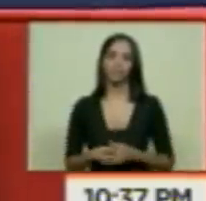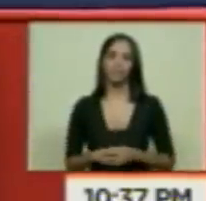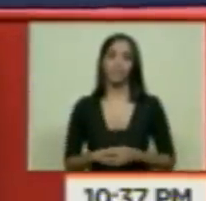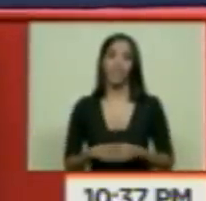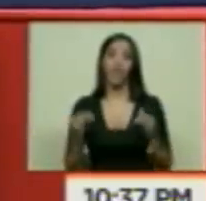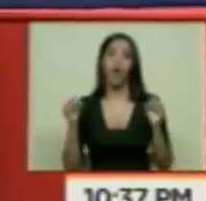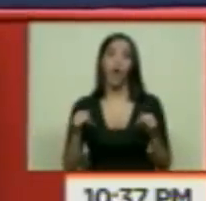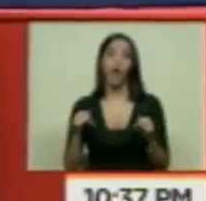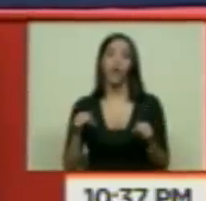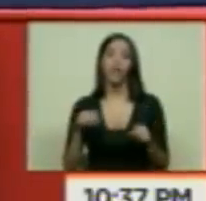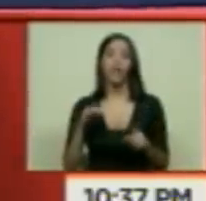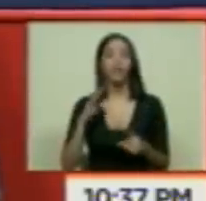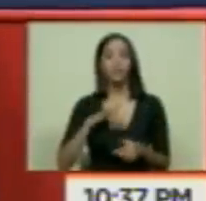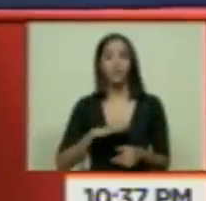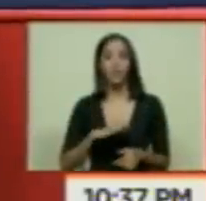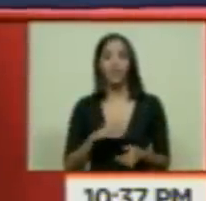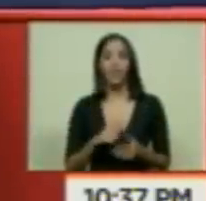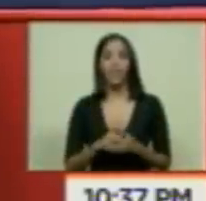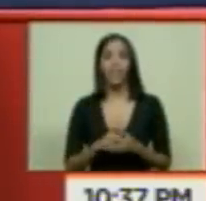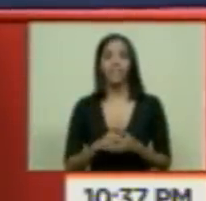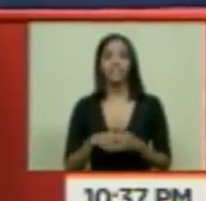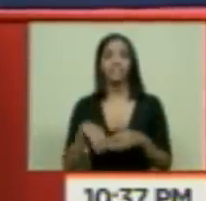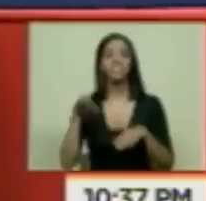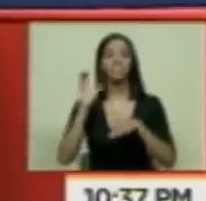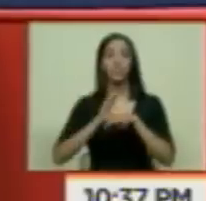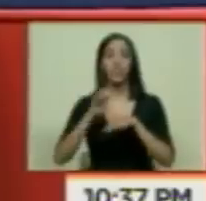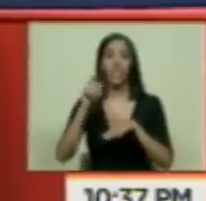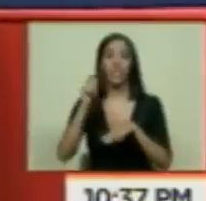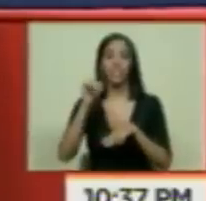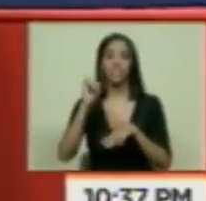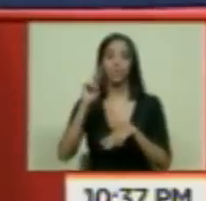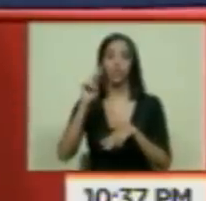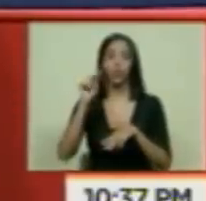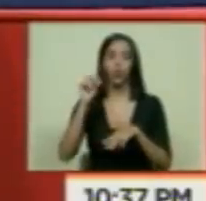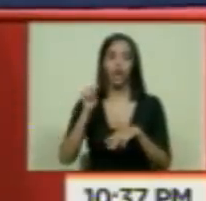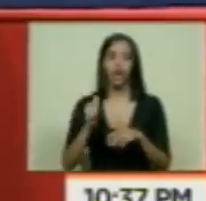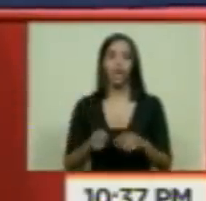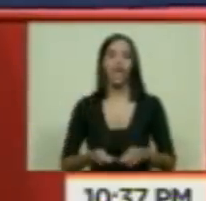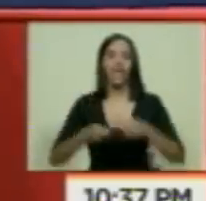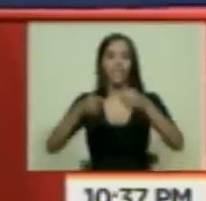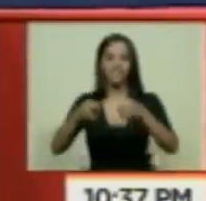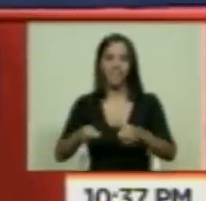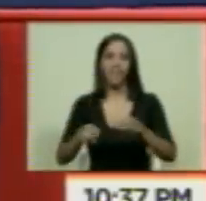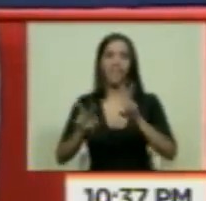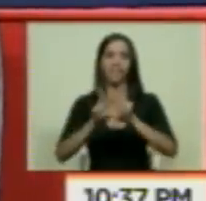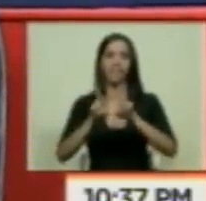estuve en Ciudad Tiuna en la entrega de la vivienda